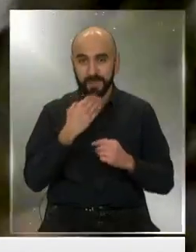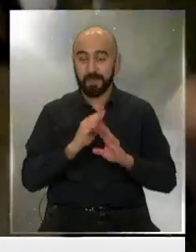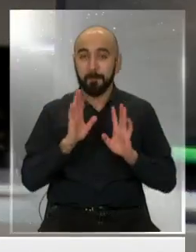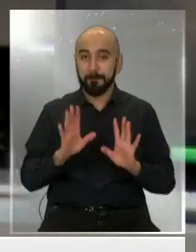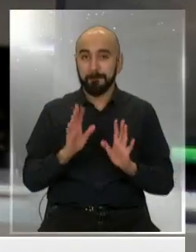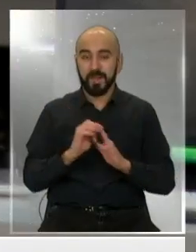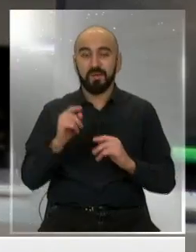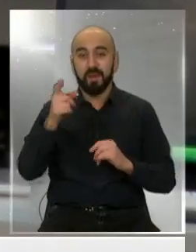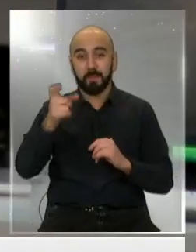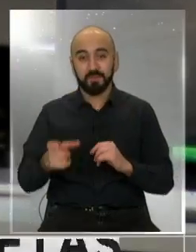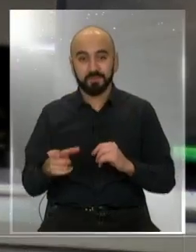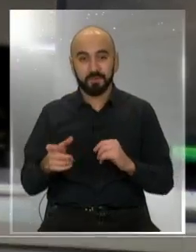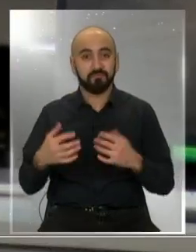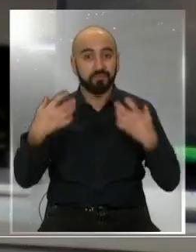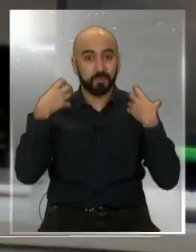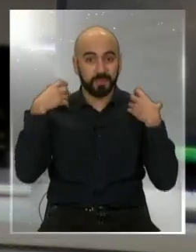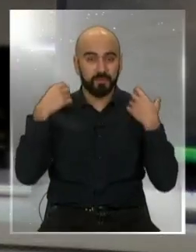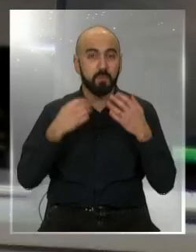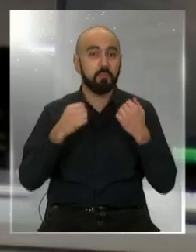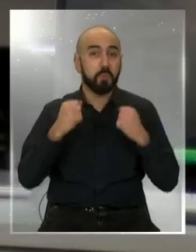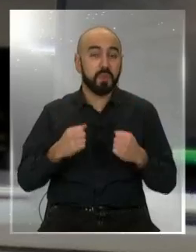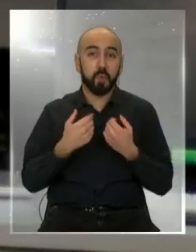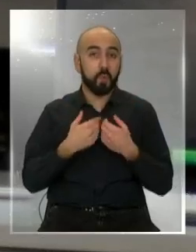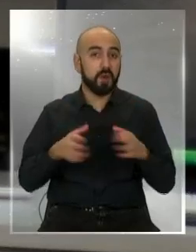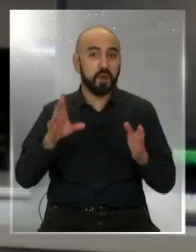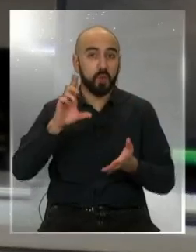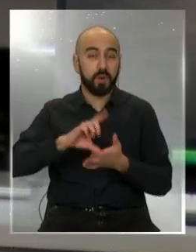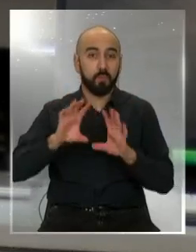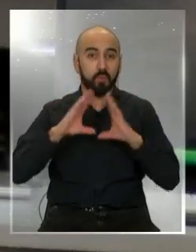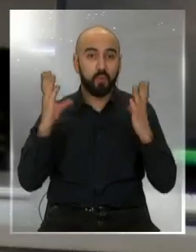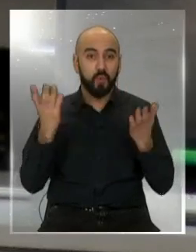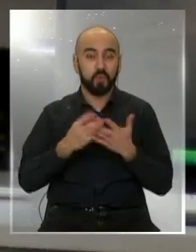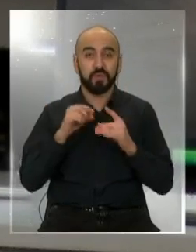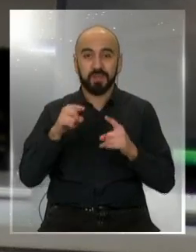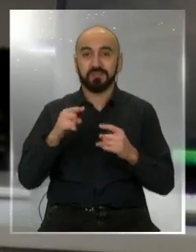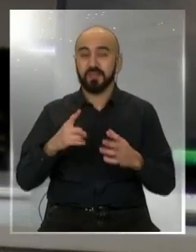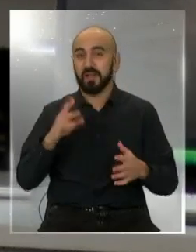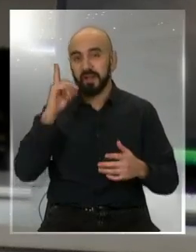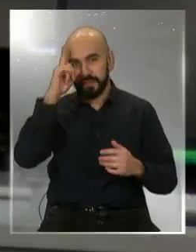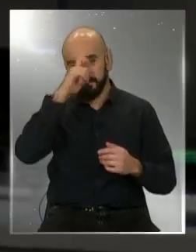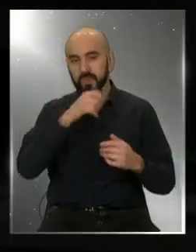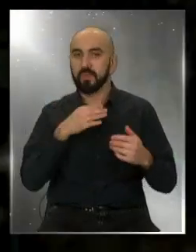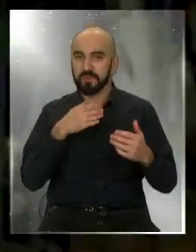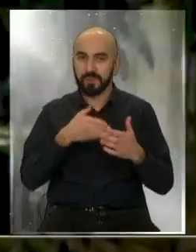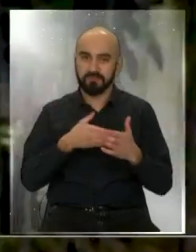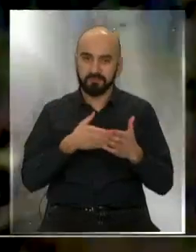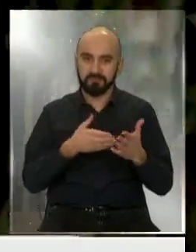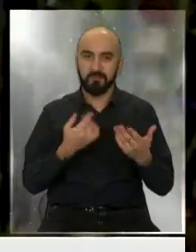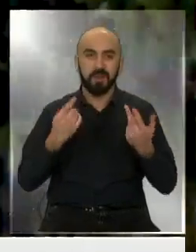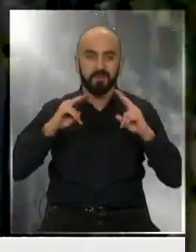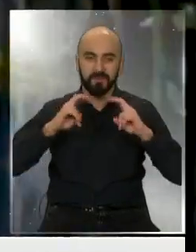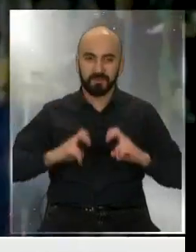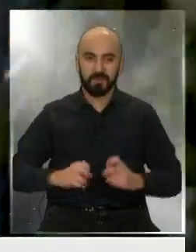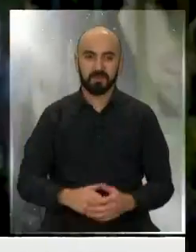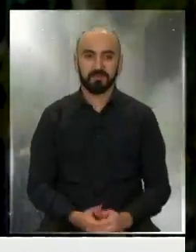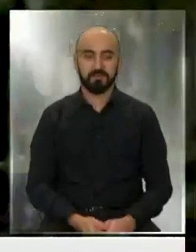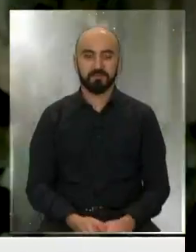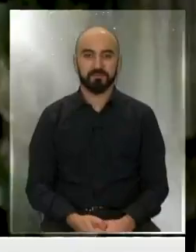autor perfectamente puede estar en cualquier parte del mundo, y esa es una de las dificultades al momento de investigar.